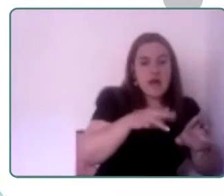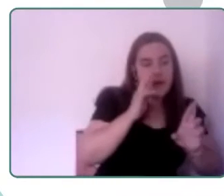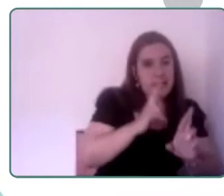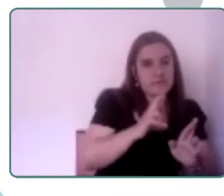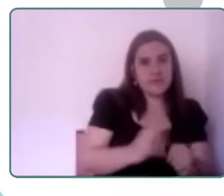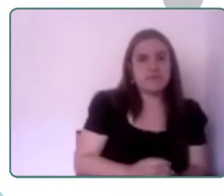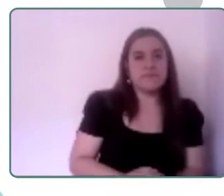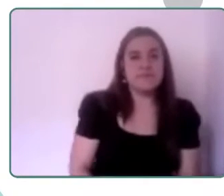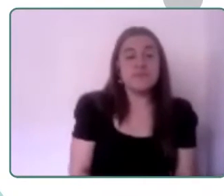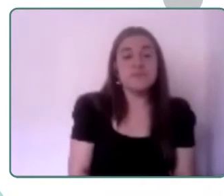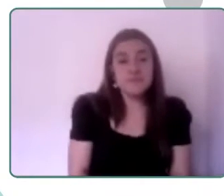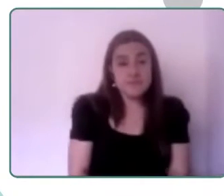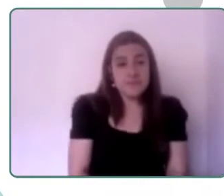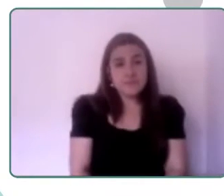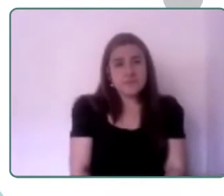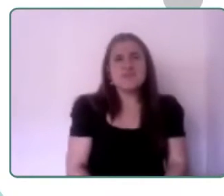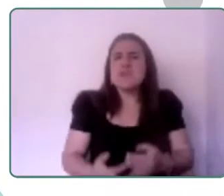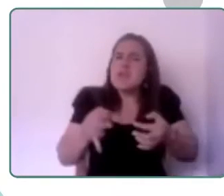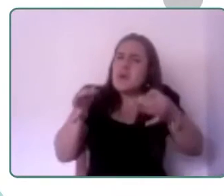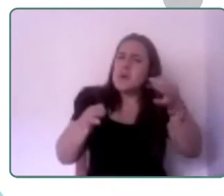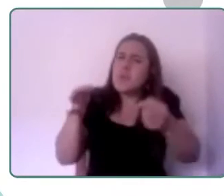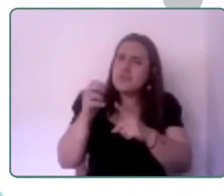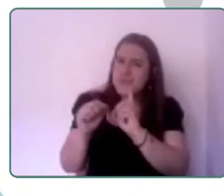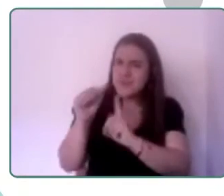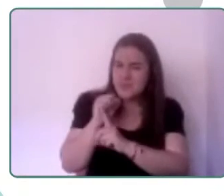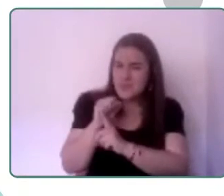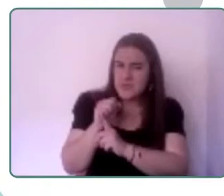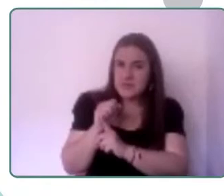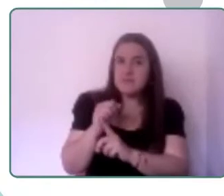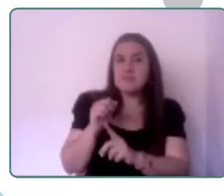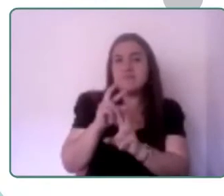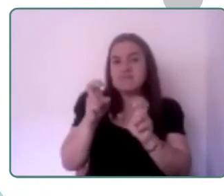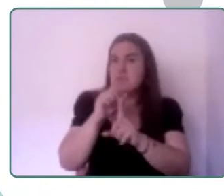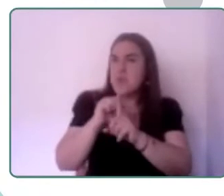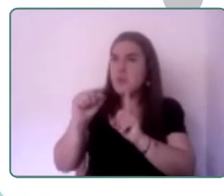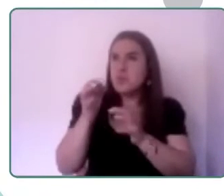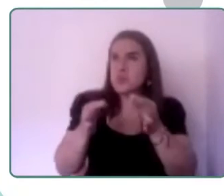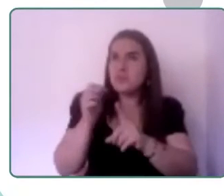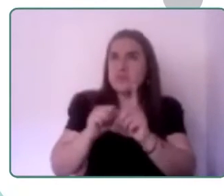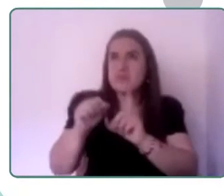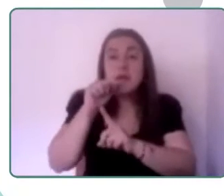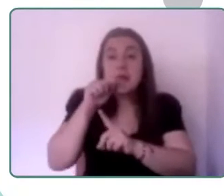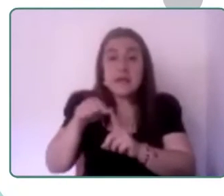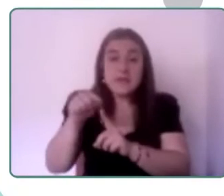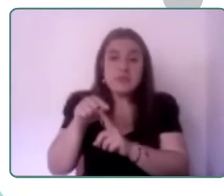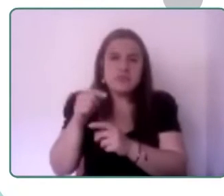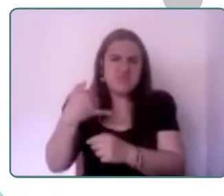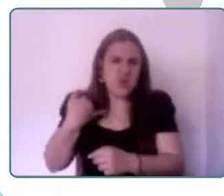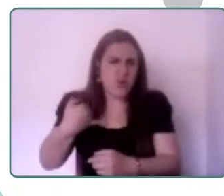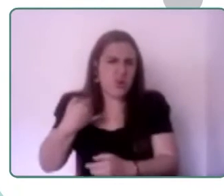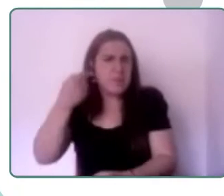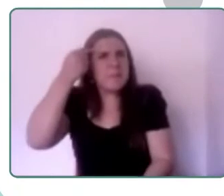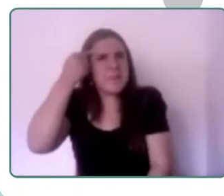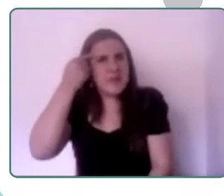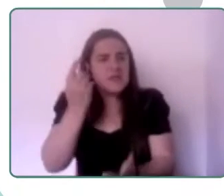a la categoría de justicia social, los estudiantes hacen valoraciones de la formación ciudadana recibida en la